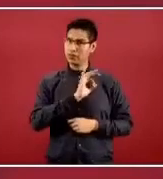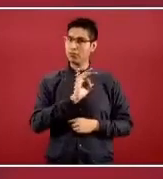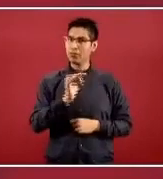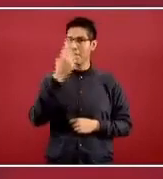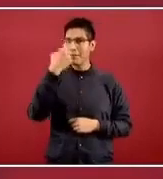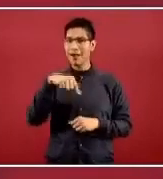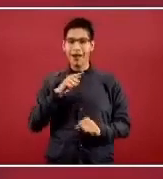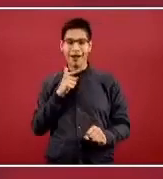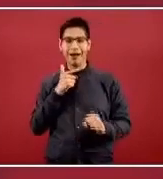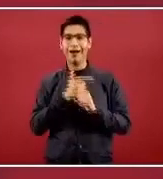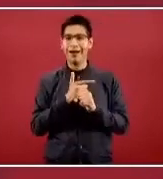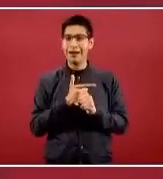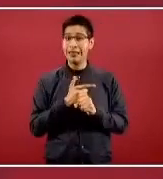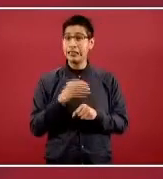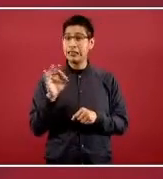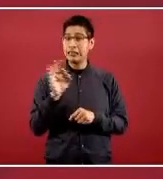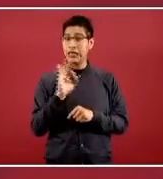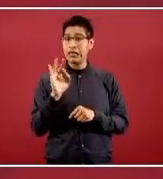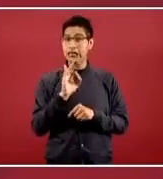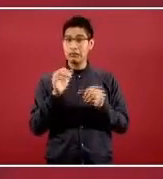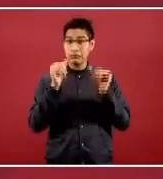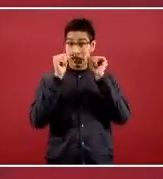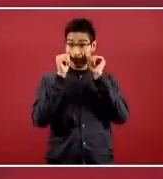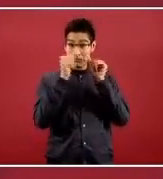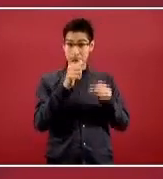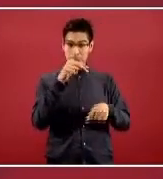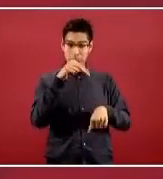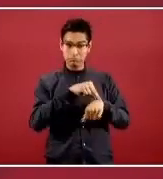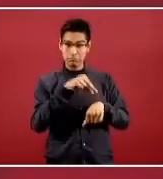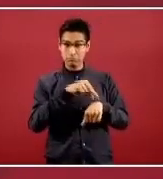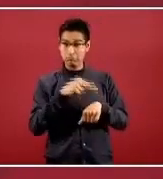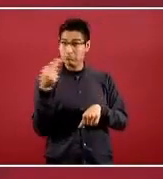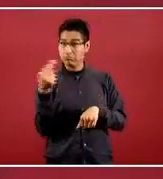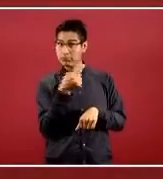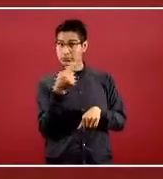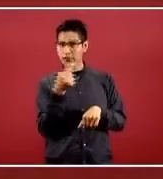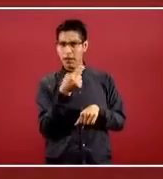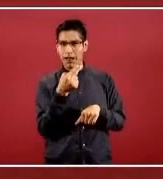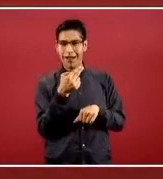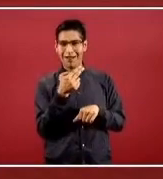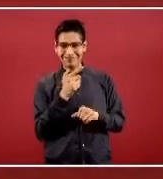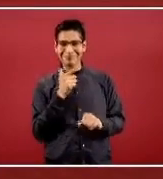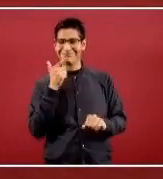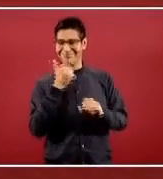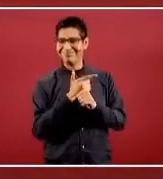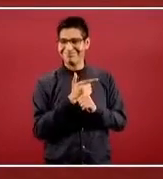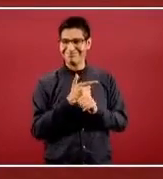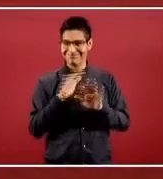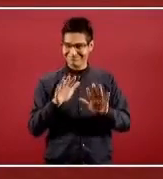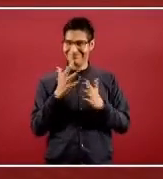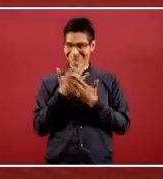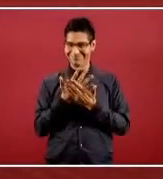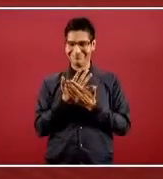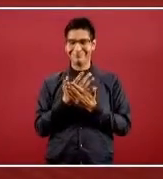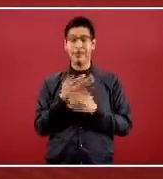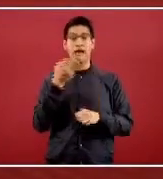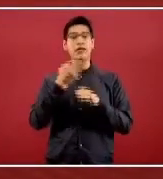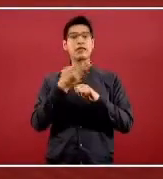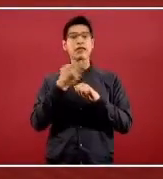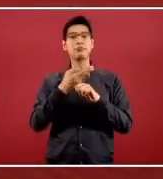identificar de manera oportuna la atención médica en caso de ser necesaria. Vamos a empezar con el